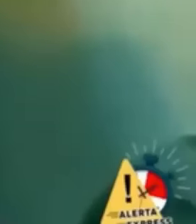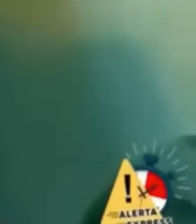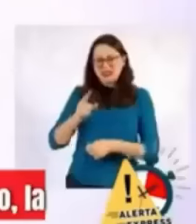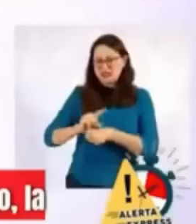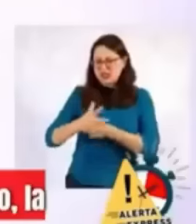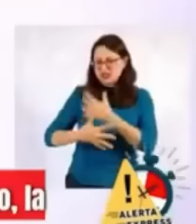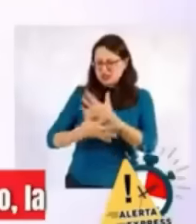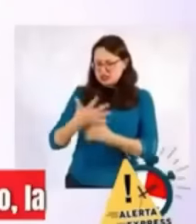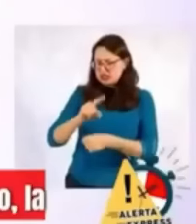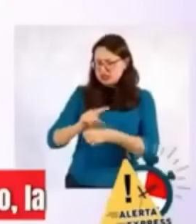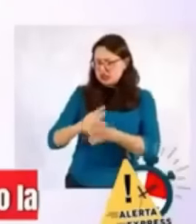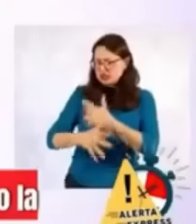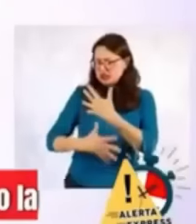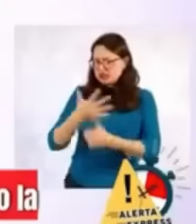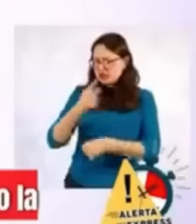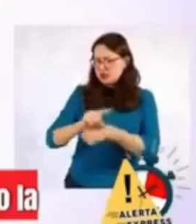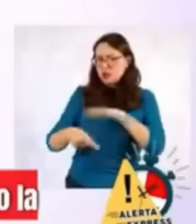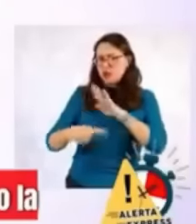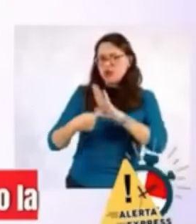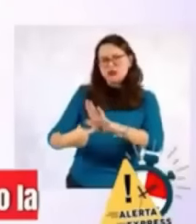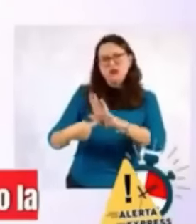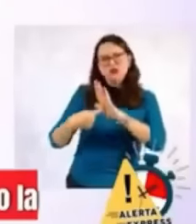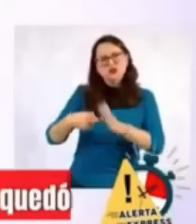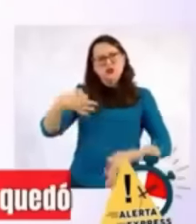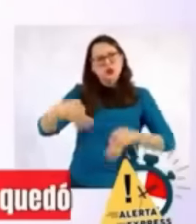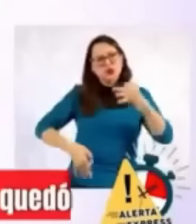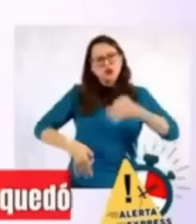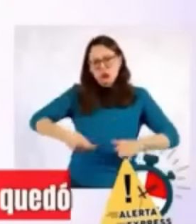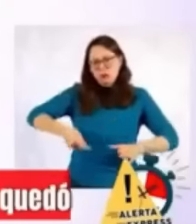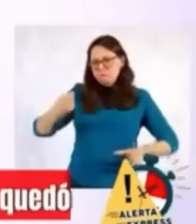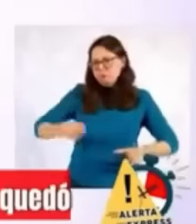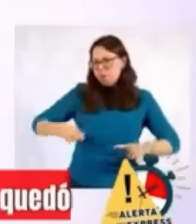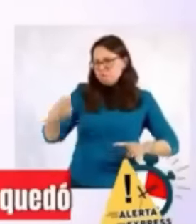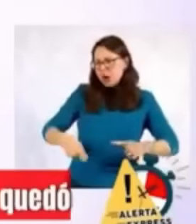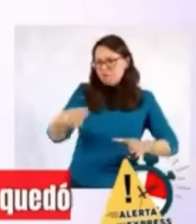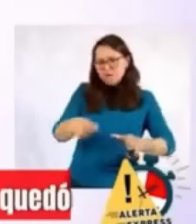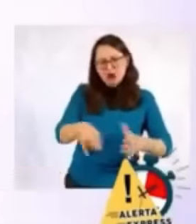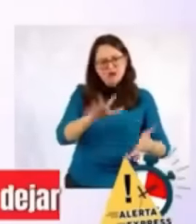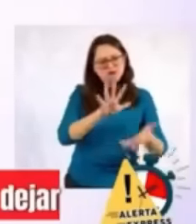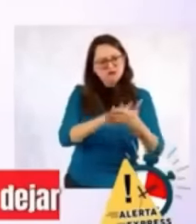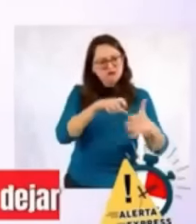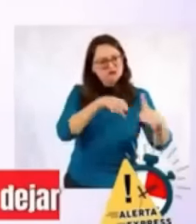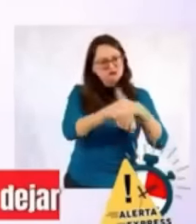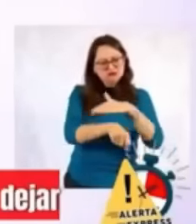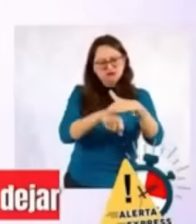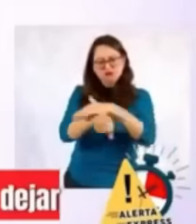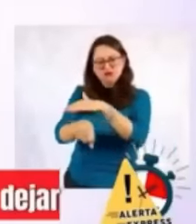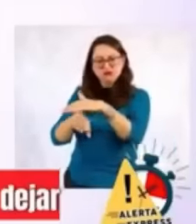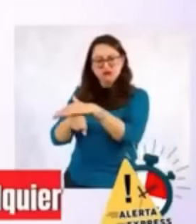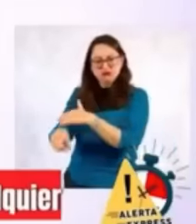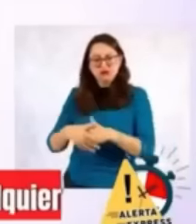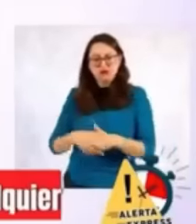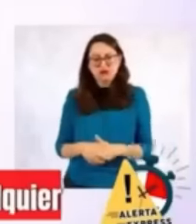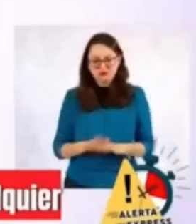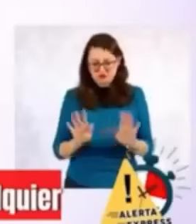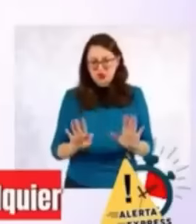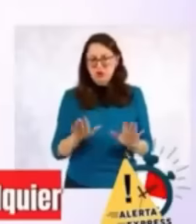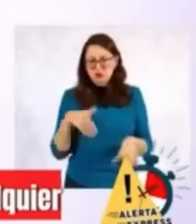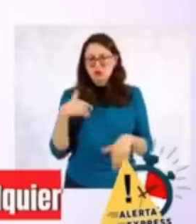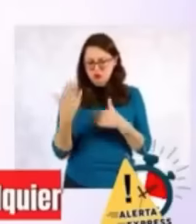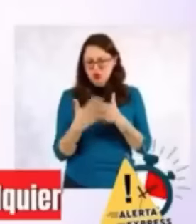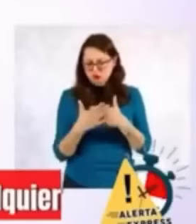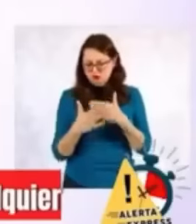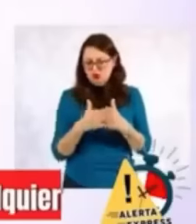mexicano. Sin embargo, la contundente respuesta que le dio la presidenta Claudia Sheinbaum no quedó ahí, pues también aprovechó para dejar bien claro a